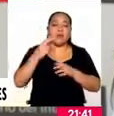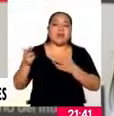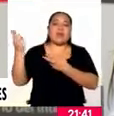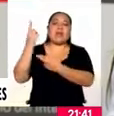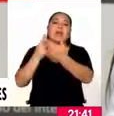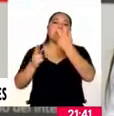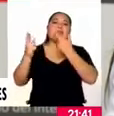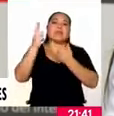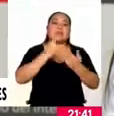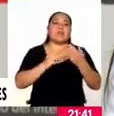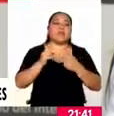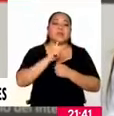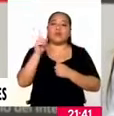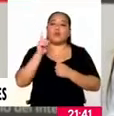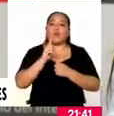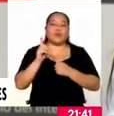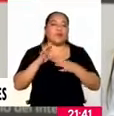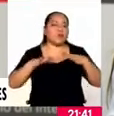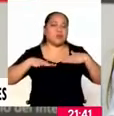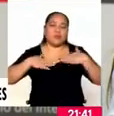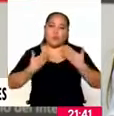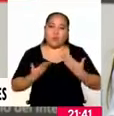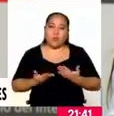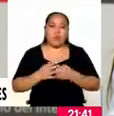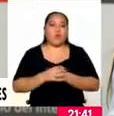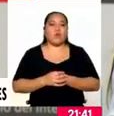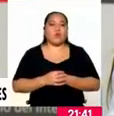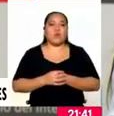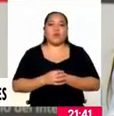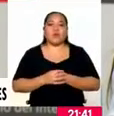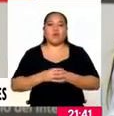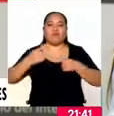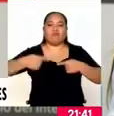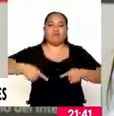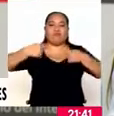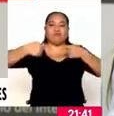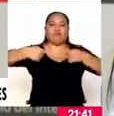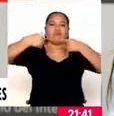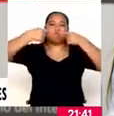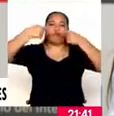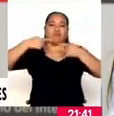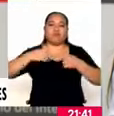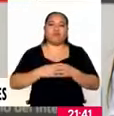retornaran. Lamentablemente no fue posible, y en un altercado pudieron